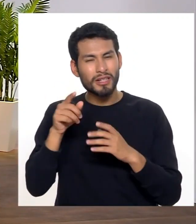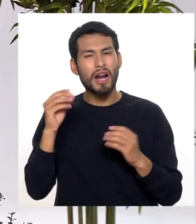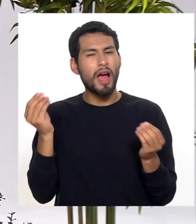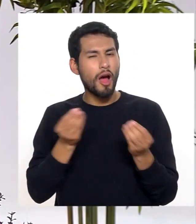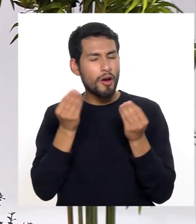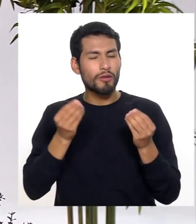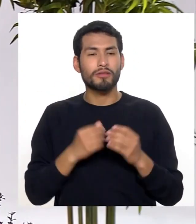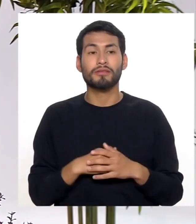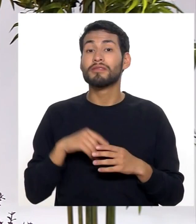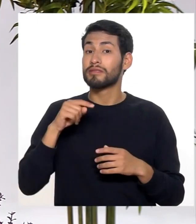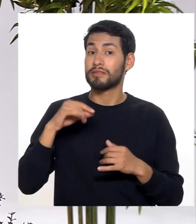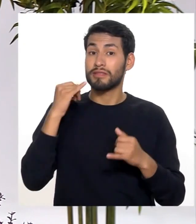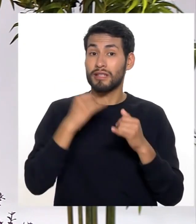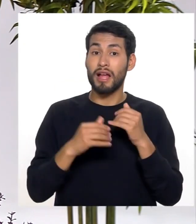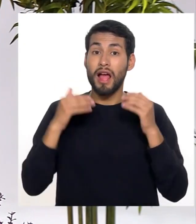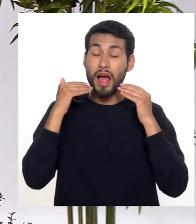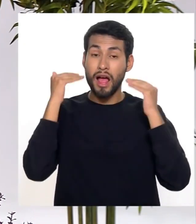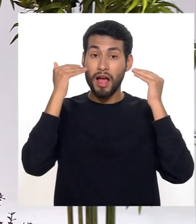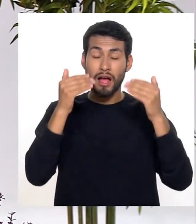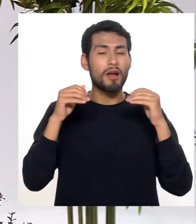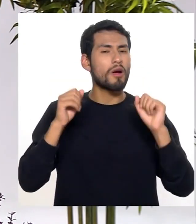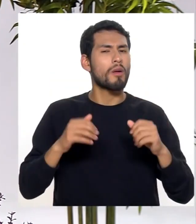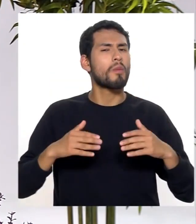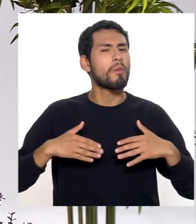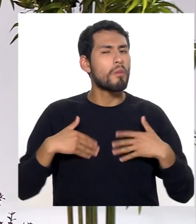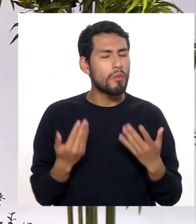adolescente, cuando llegue a la etapa adulta pueda